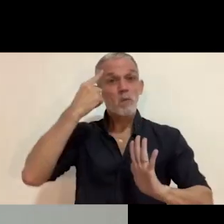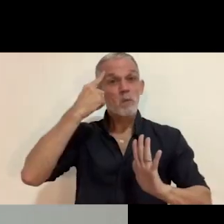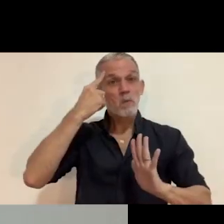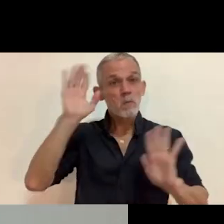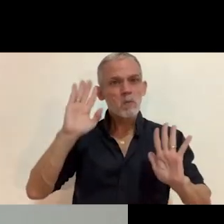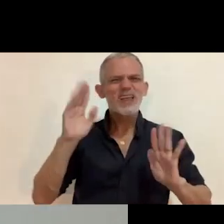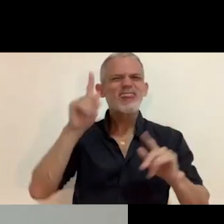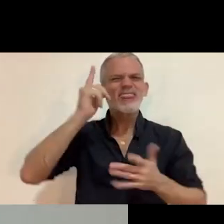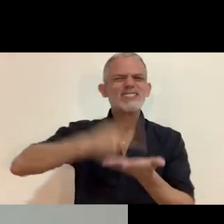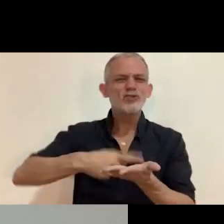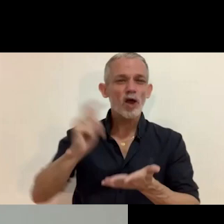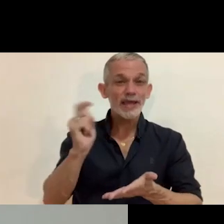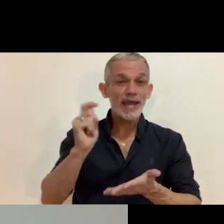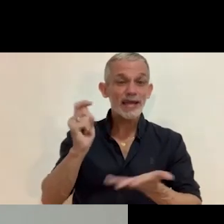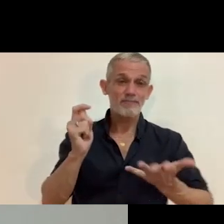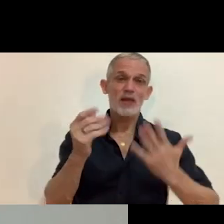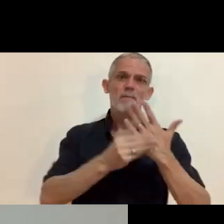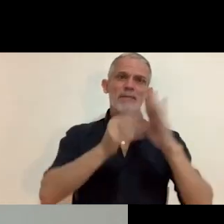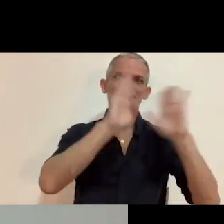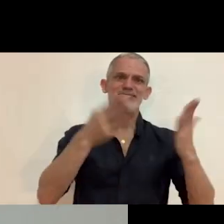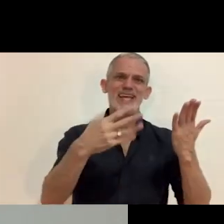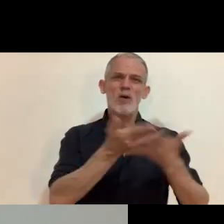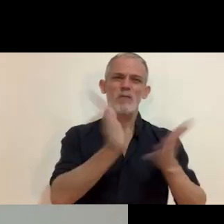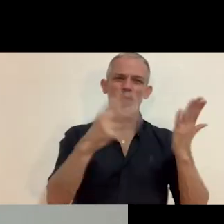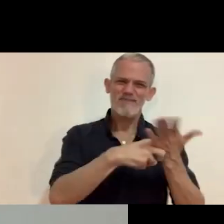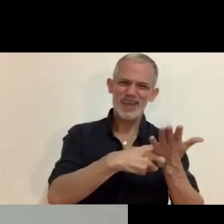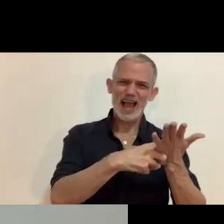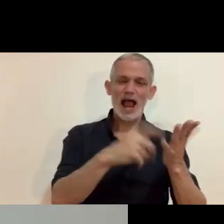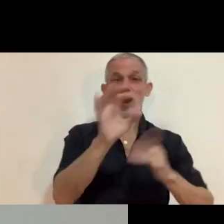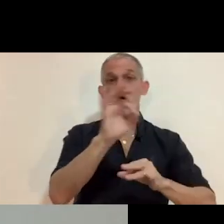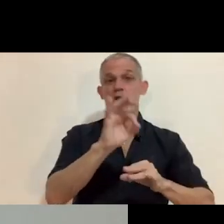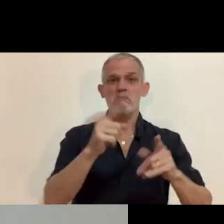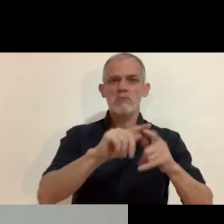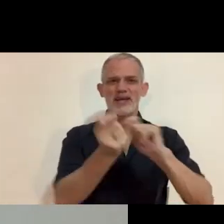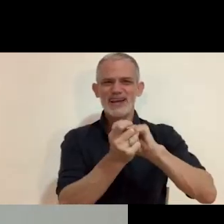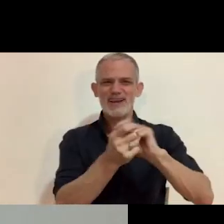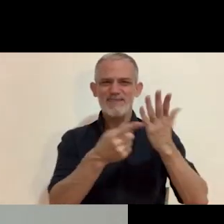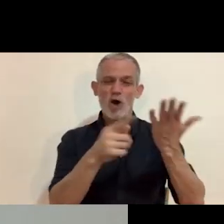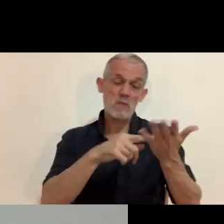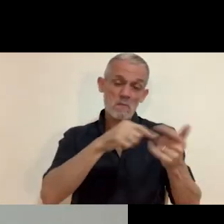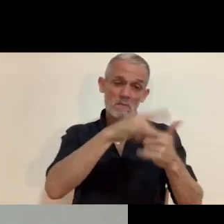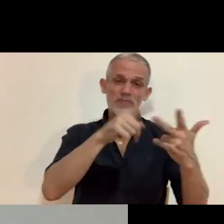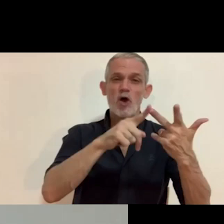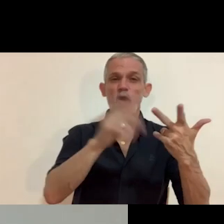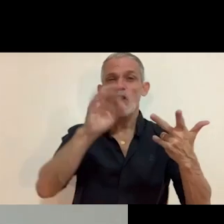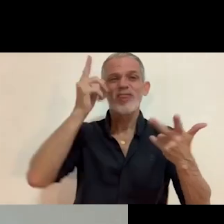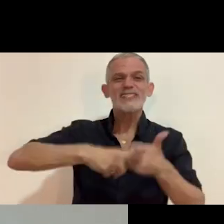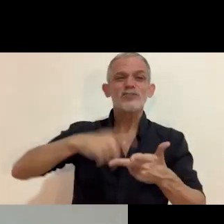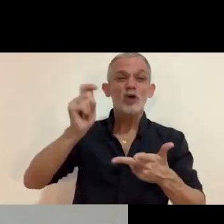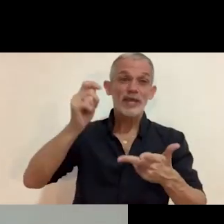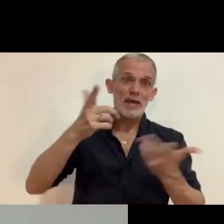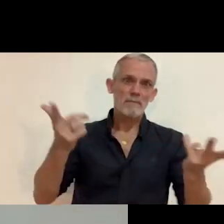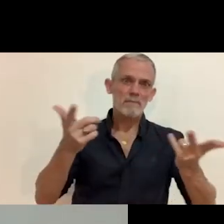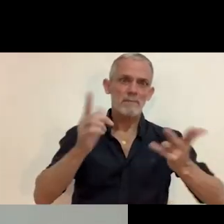decidía el Ministerio Público Fiscal, hubo proyectos de reforma, en otros casos que lo decidía esta cuestión